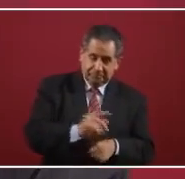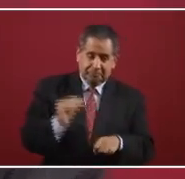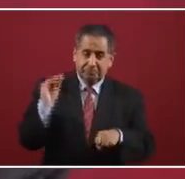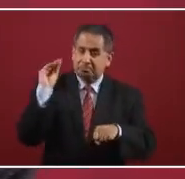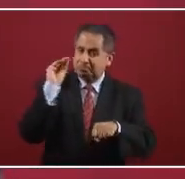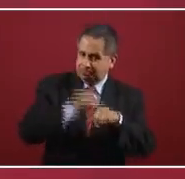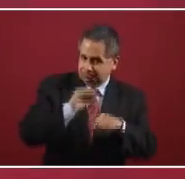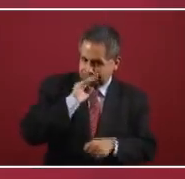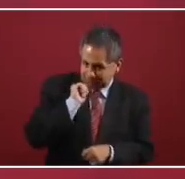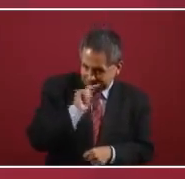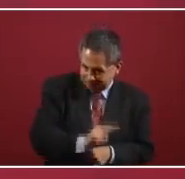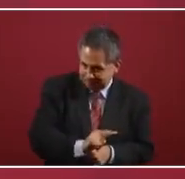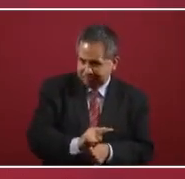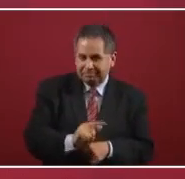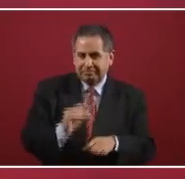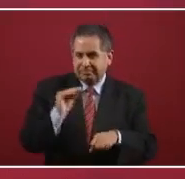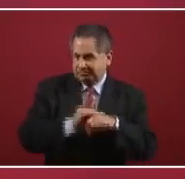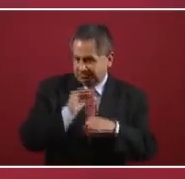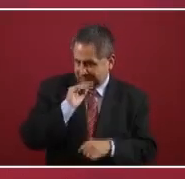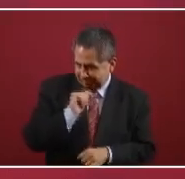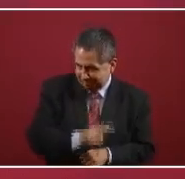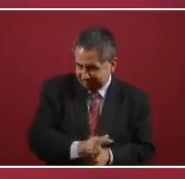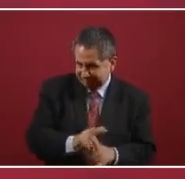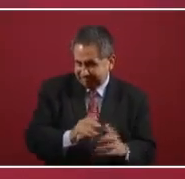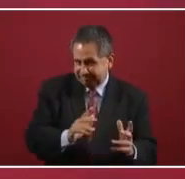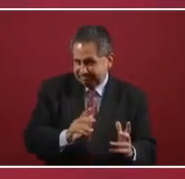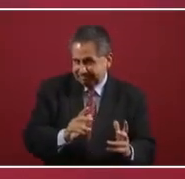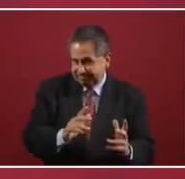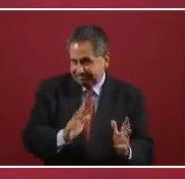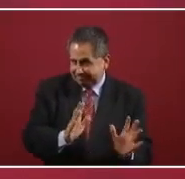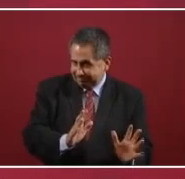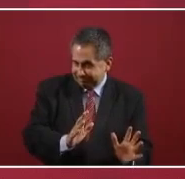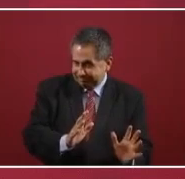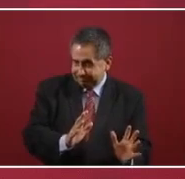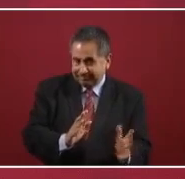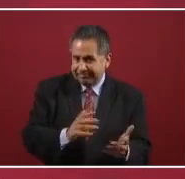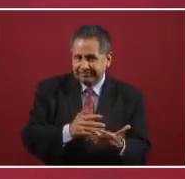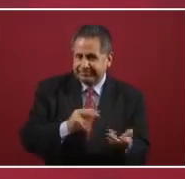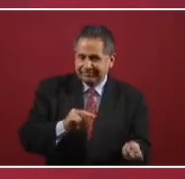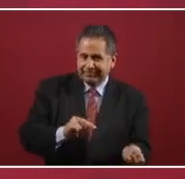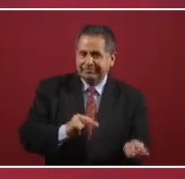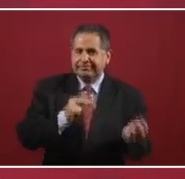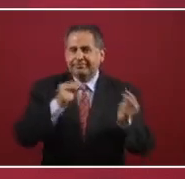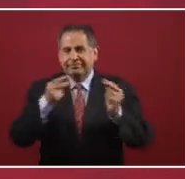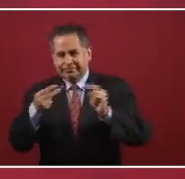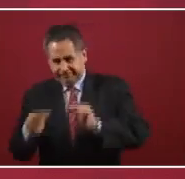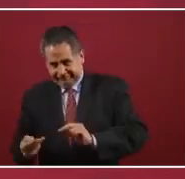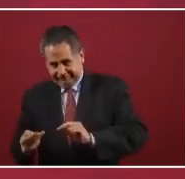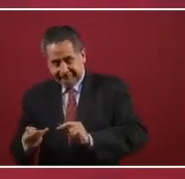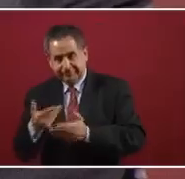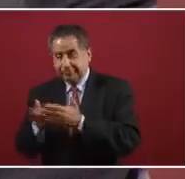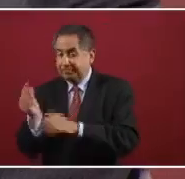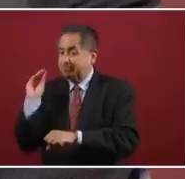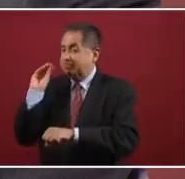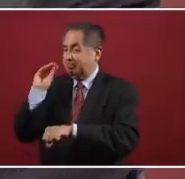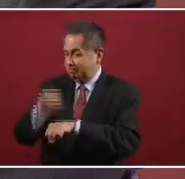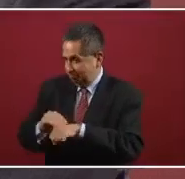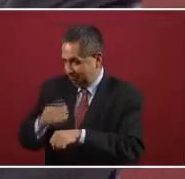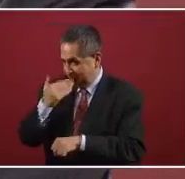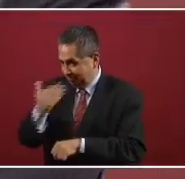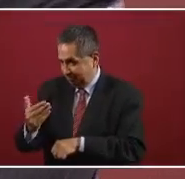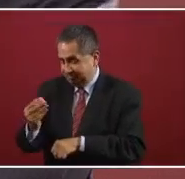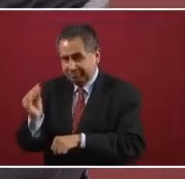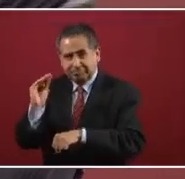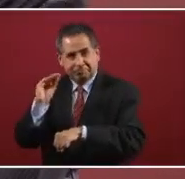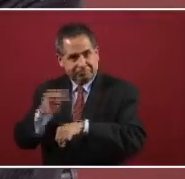a portarnos mal. Y ahora estamos en el tiempo de a portarnos bien, a portarnos